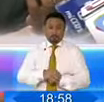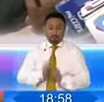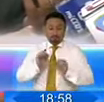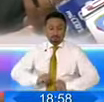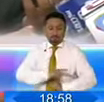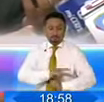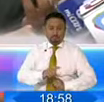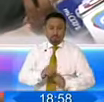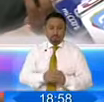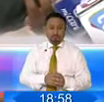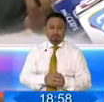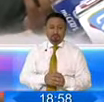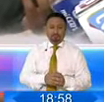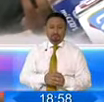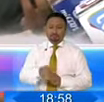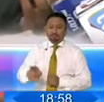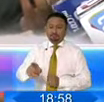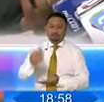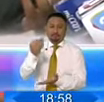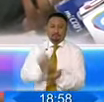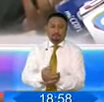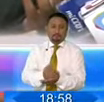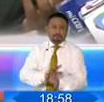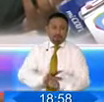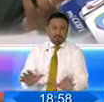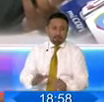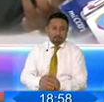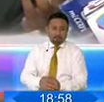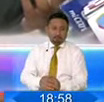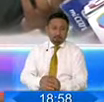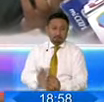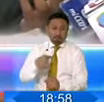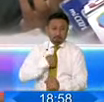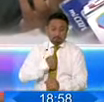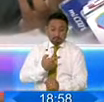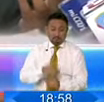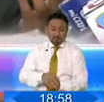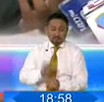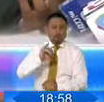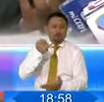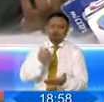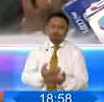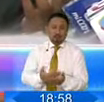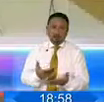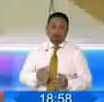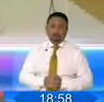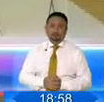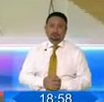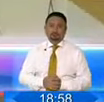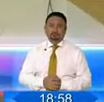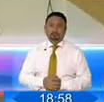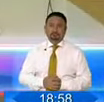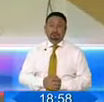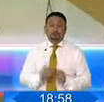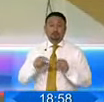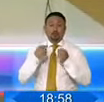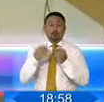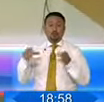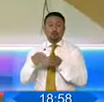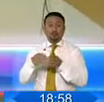va a configurar la ausencia definitiva. Eso es lo que para mí es injustificable a todas luces. Los correístas, en